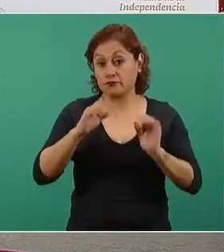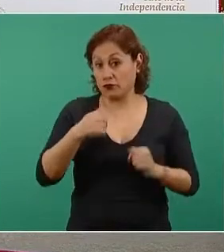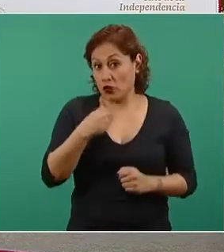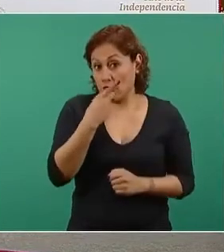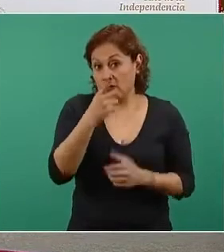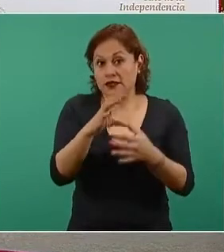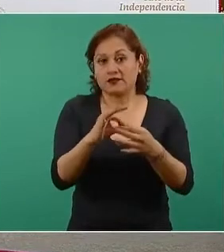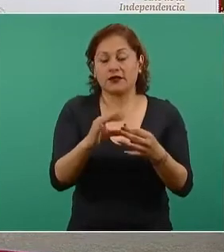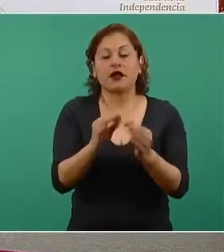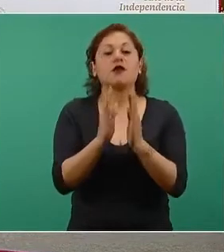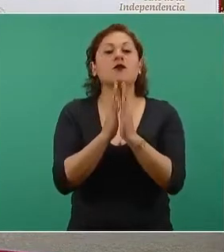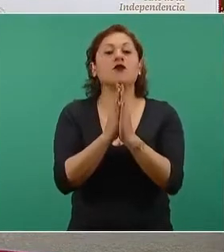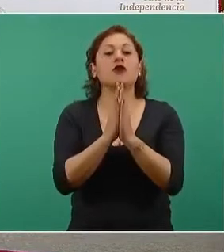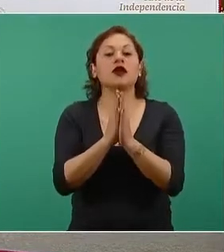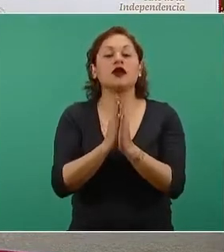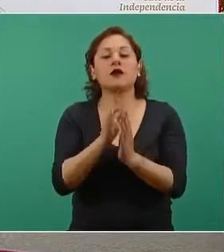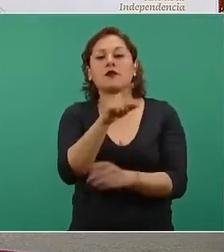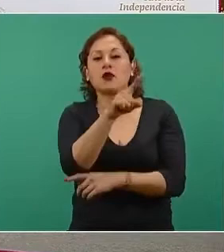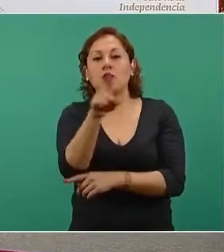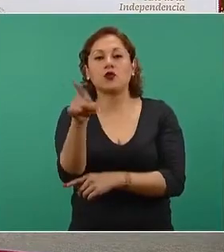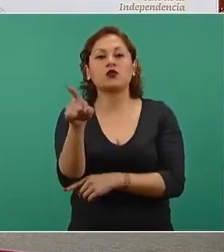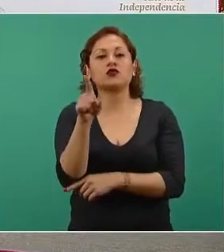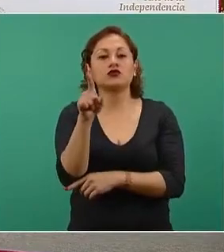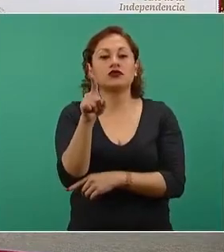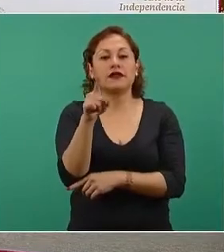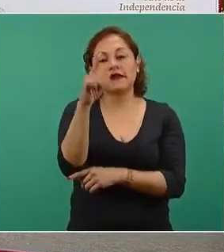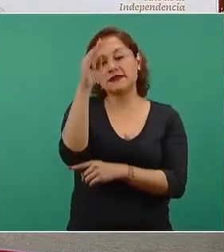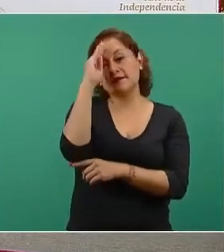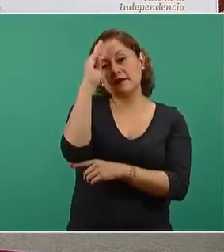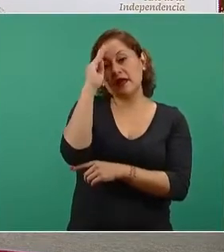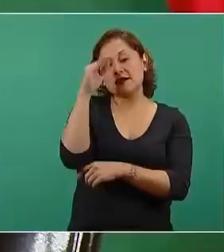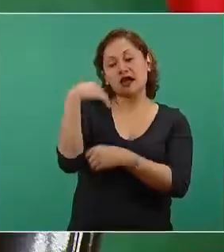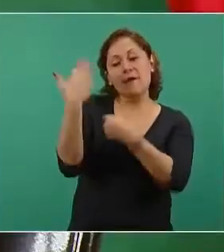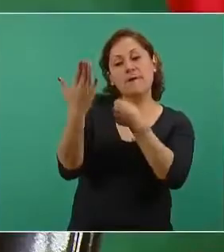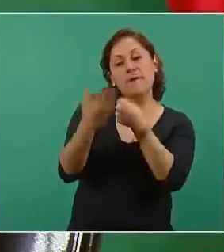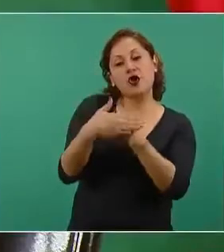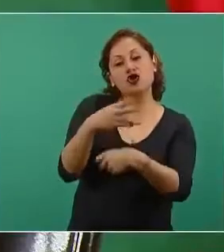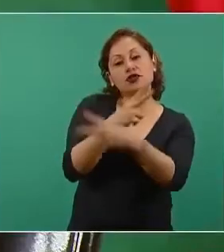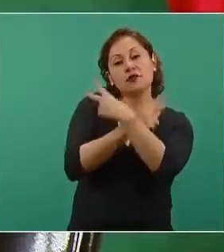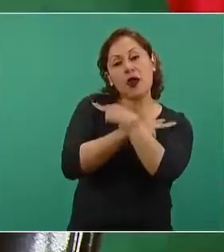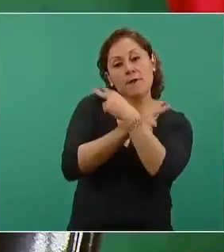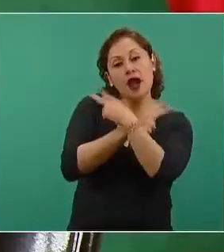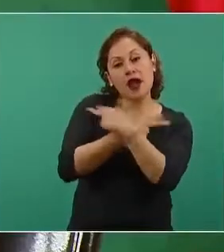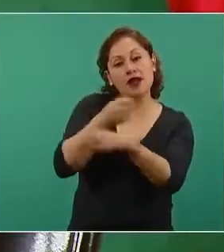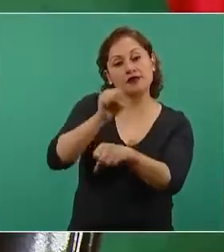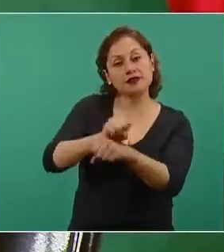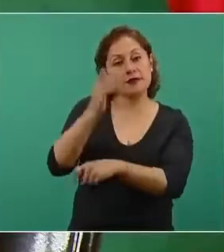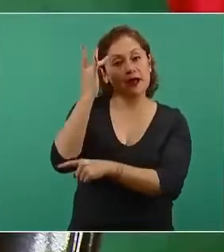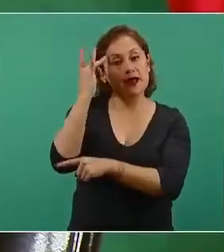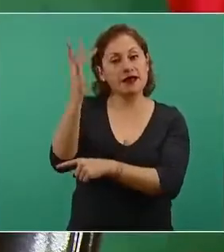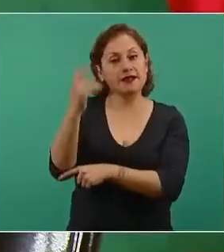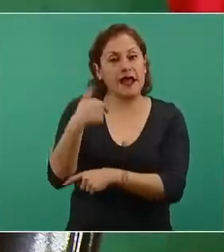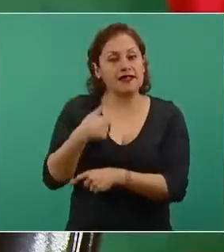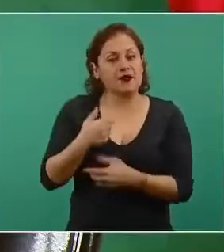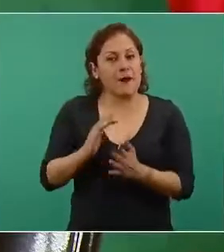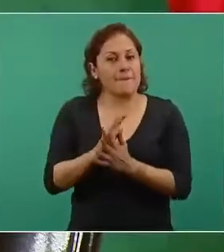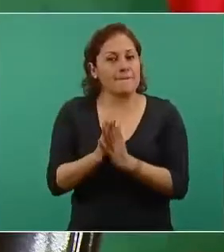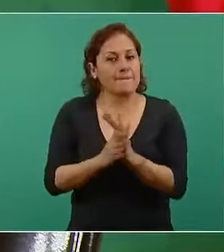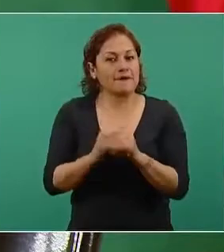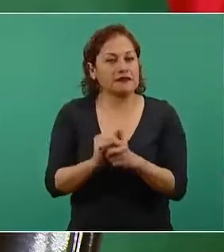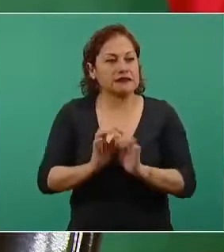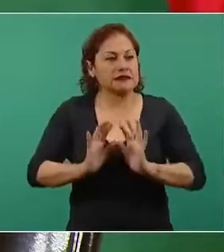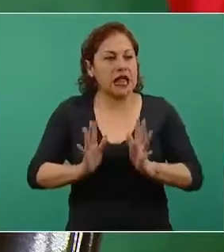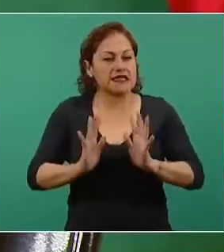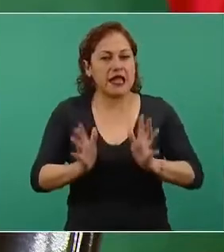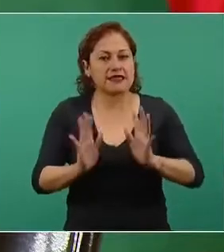que evitemos pensar que en la próxima Semana Santa voy a hacer planes para irme pues de vacaciones, ¿no? Y que en esas vacaciones